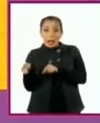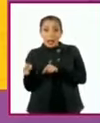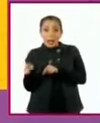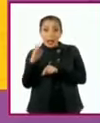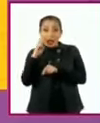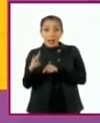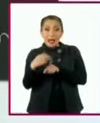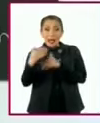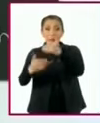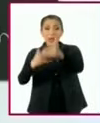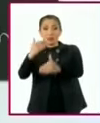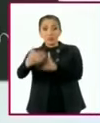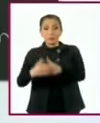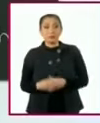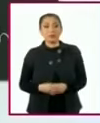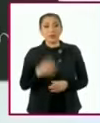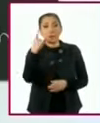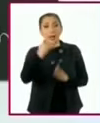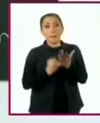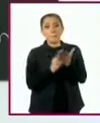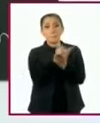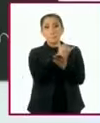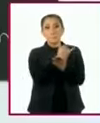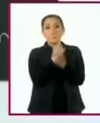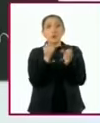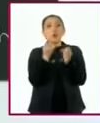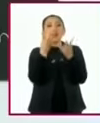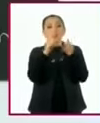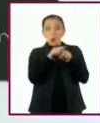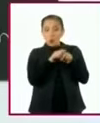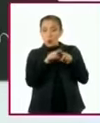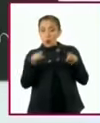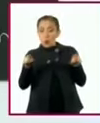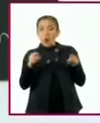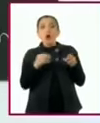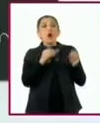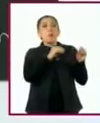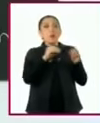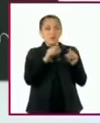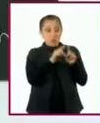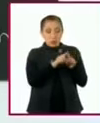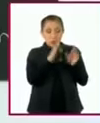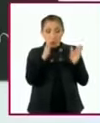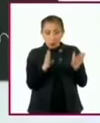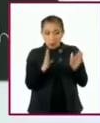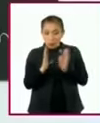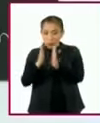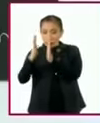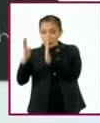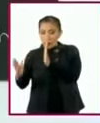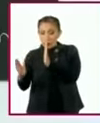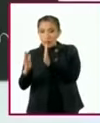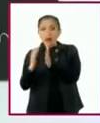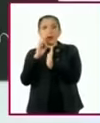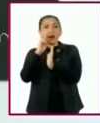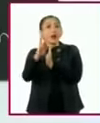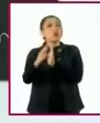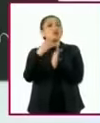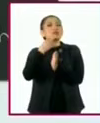decir, avanzó. Para determinar la longitud de cada movimiento del móvil, tenemos que resolver una